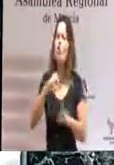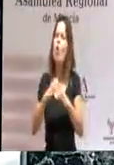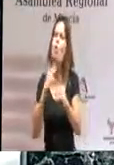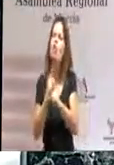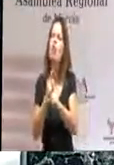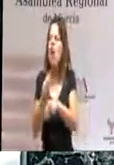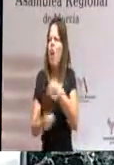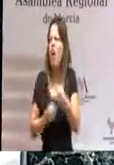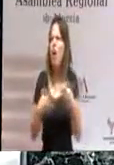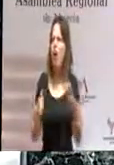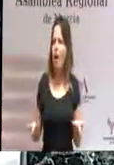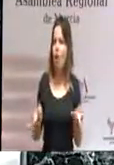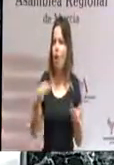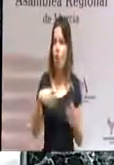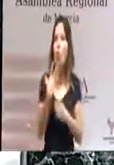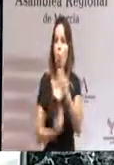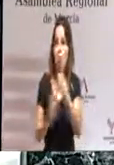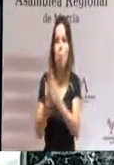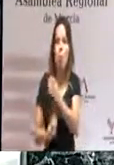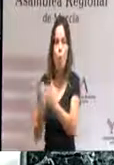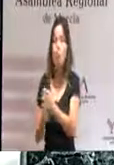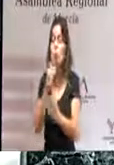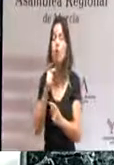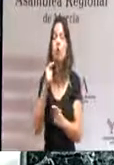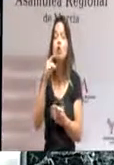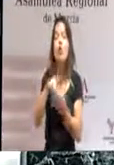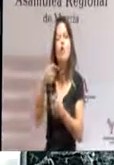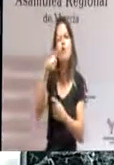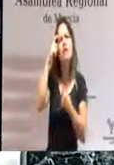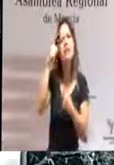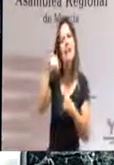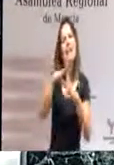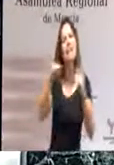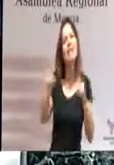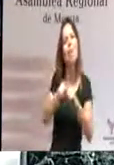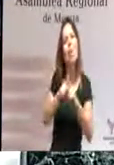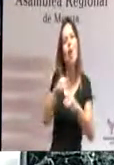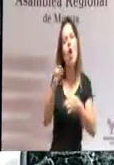hecho? Se han equivocado cuando han tratado de convertir esta Asamblea en un